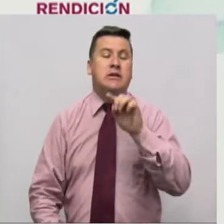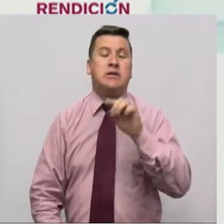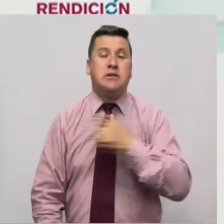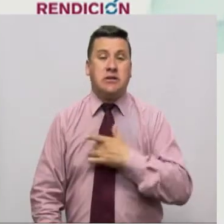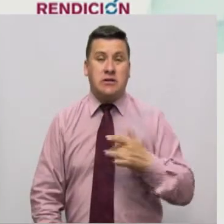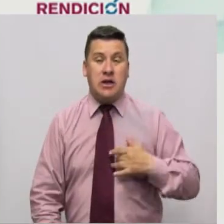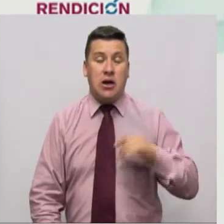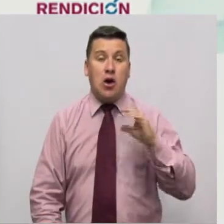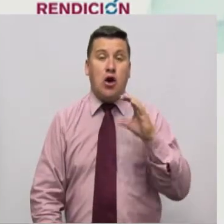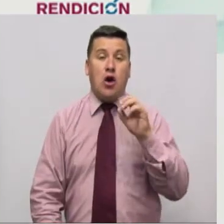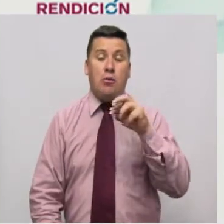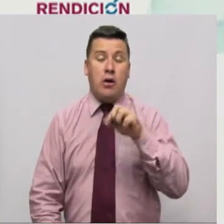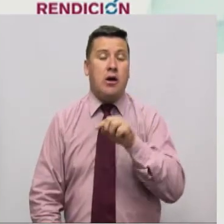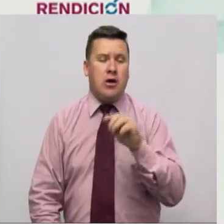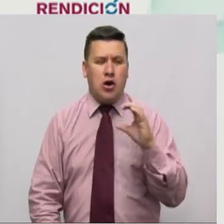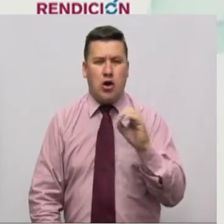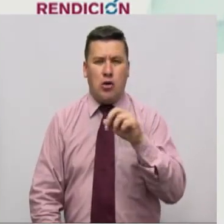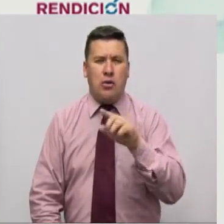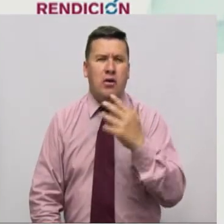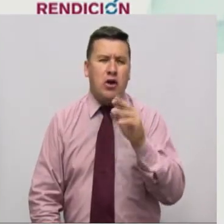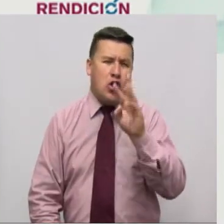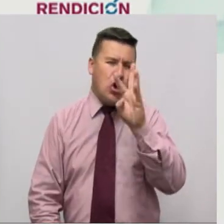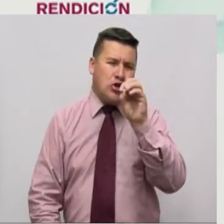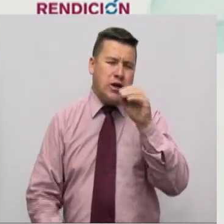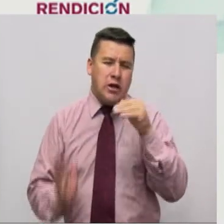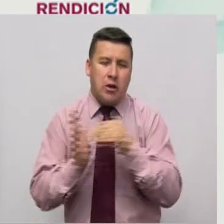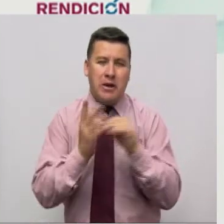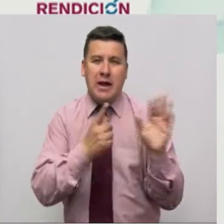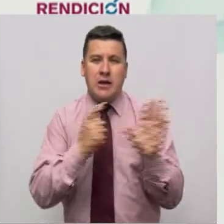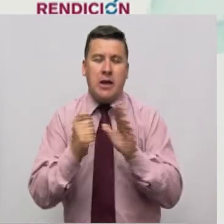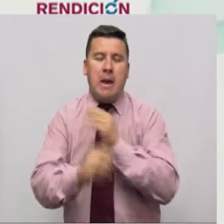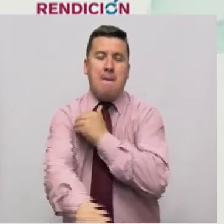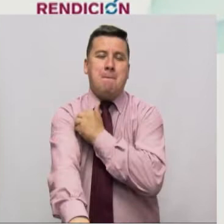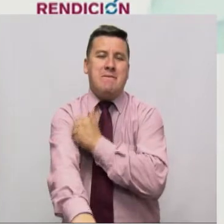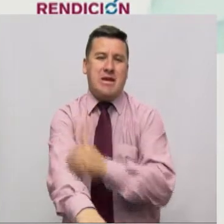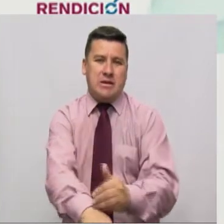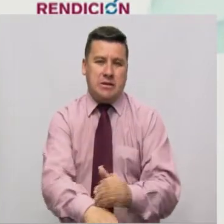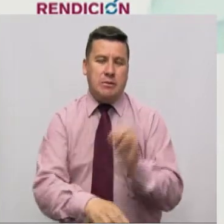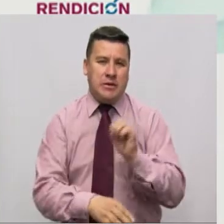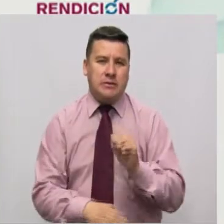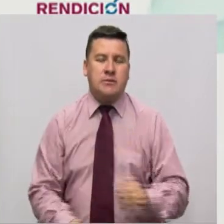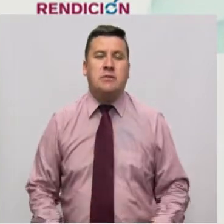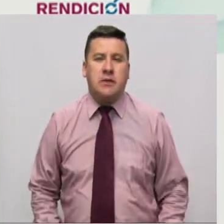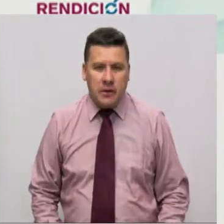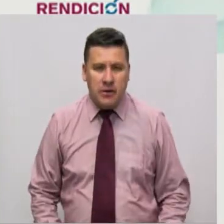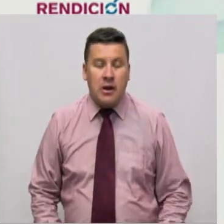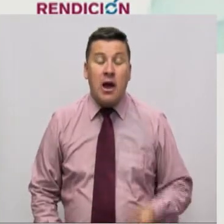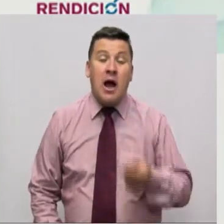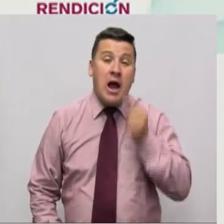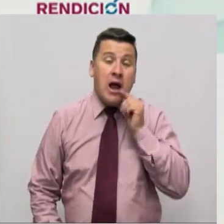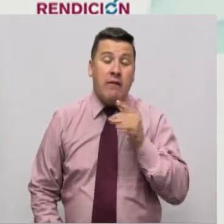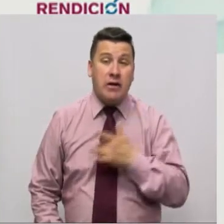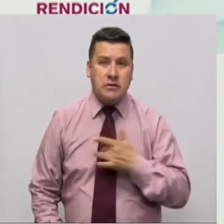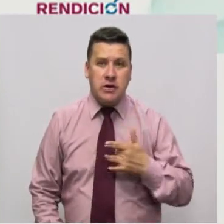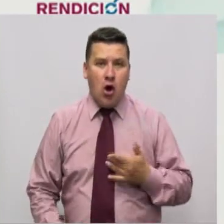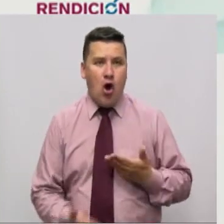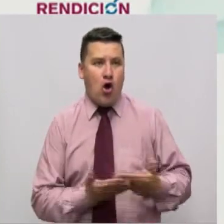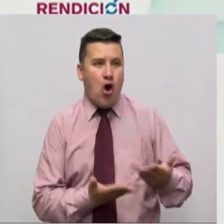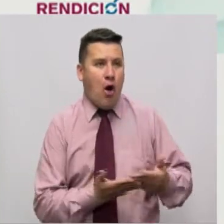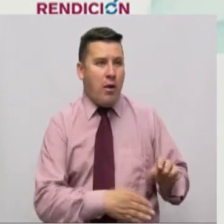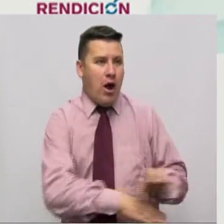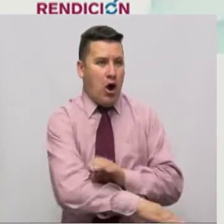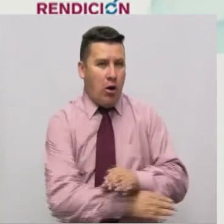Salucop superó el límite en 80.600 millones de pesos. Cafesalud compró